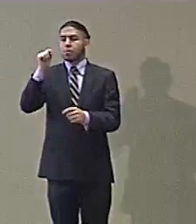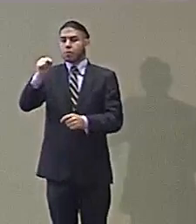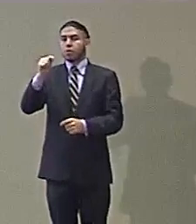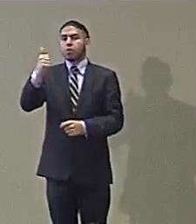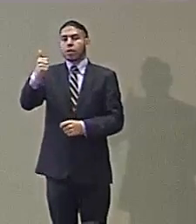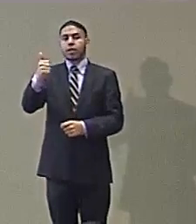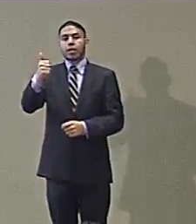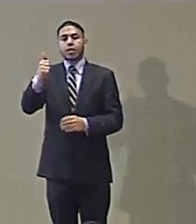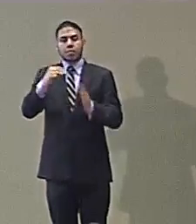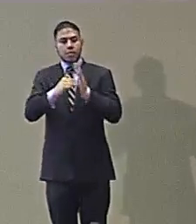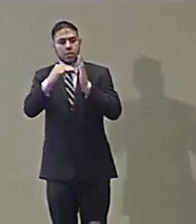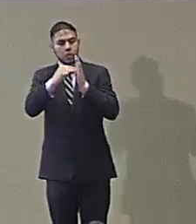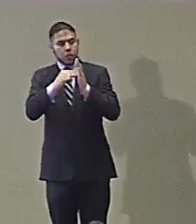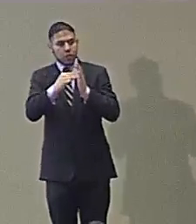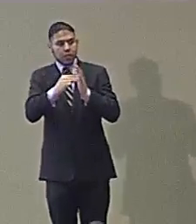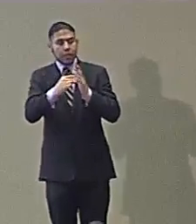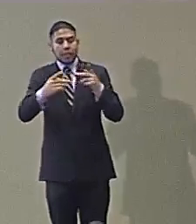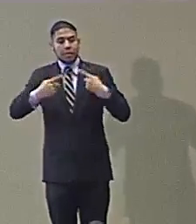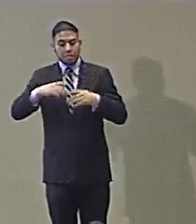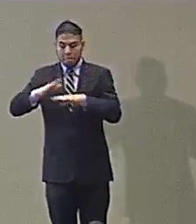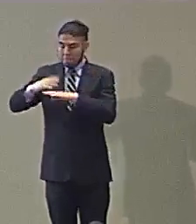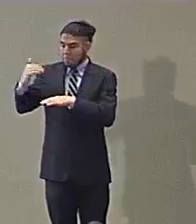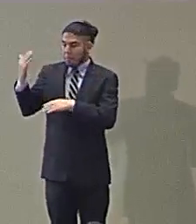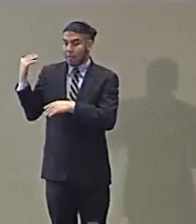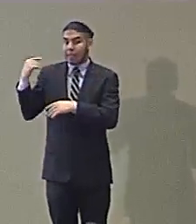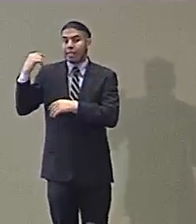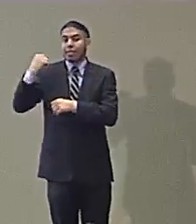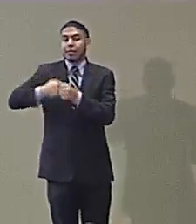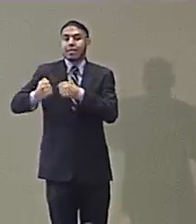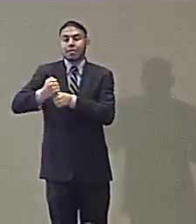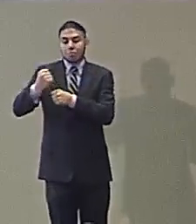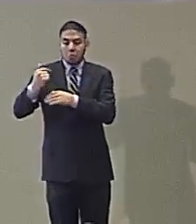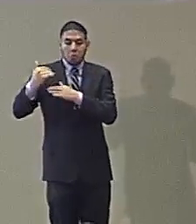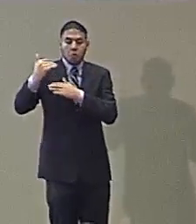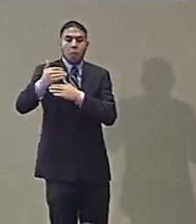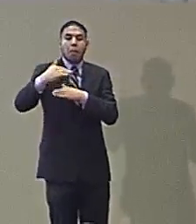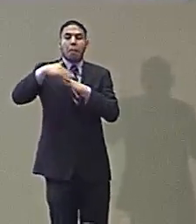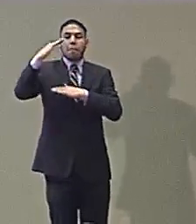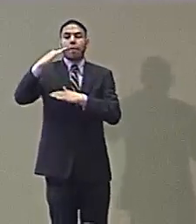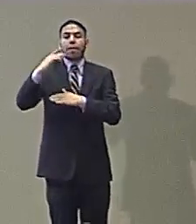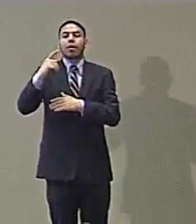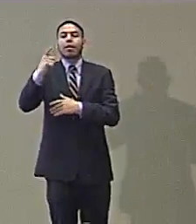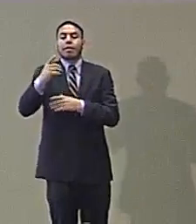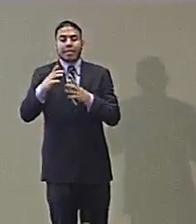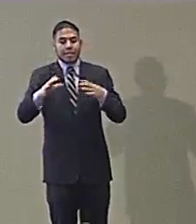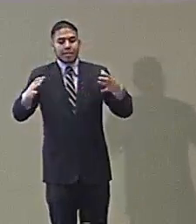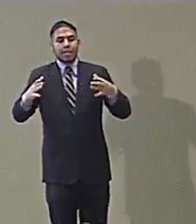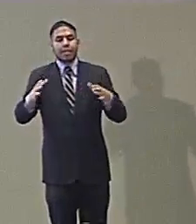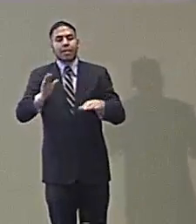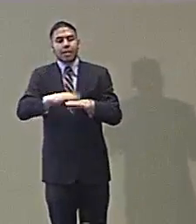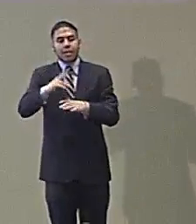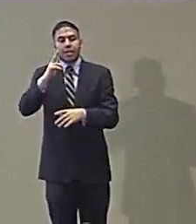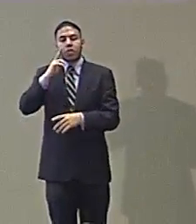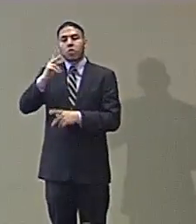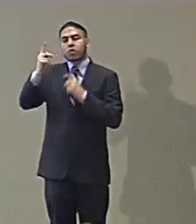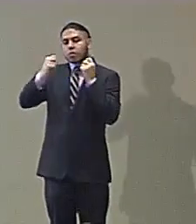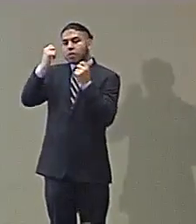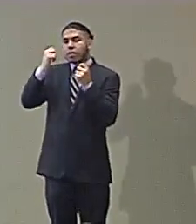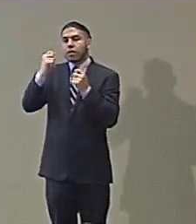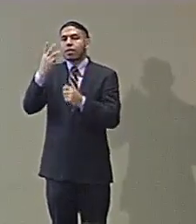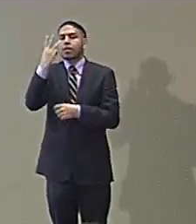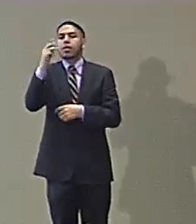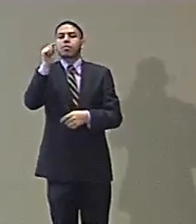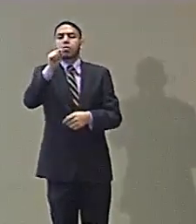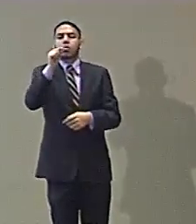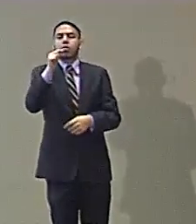periodo del año anterior en el primer trimestre de este año también el turismo ya creció el turismo el sector 3.3 por